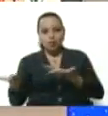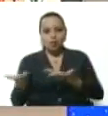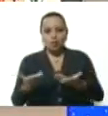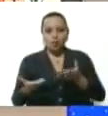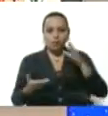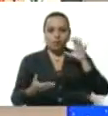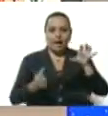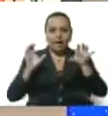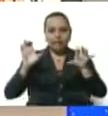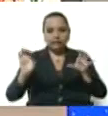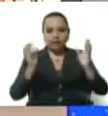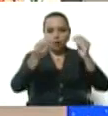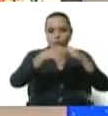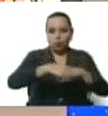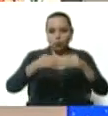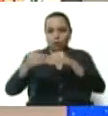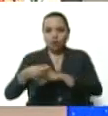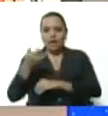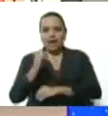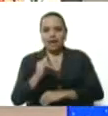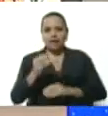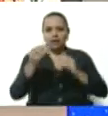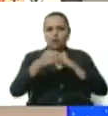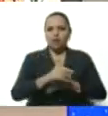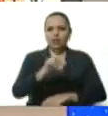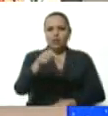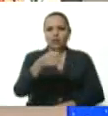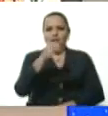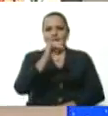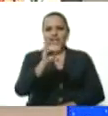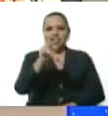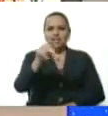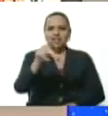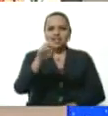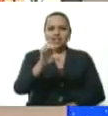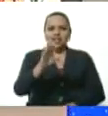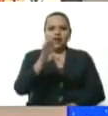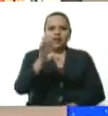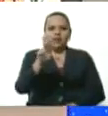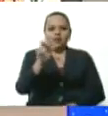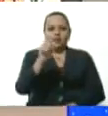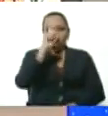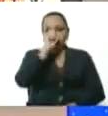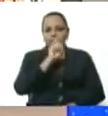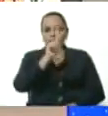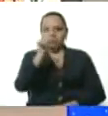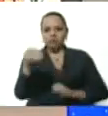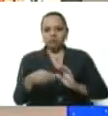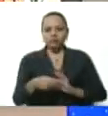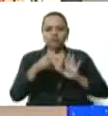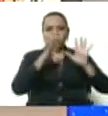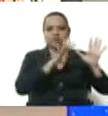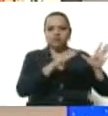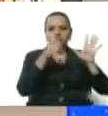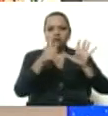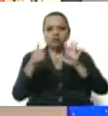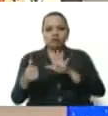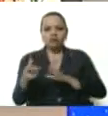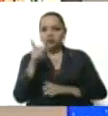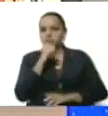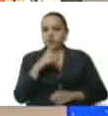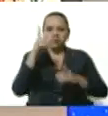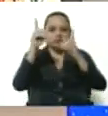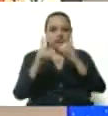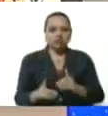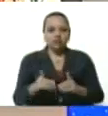partes. Es lo que está contemplado en el Acuerdo de Ginebra de 1966. no era una decisión que correspondía al secretario